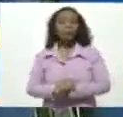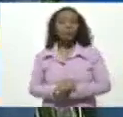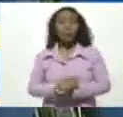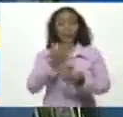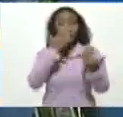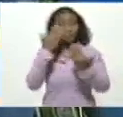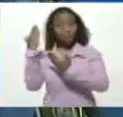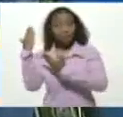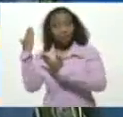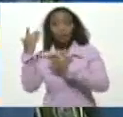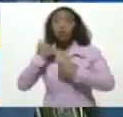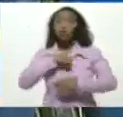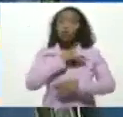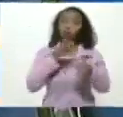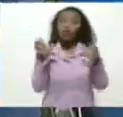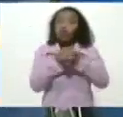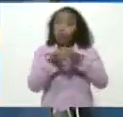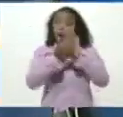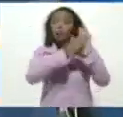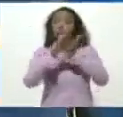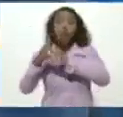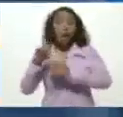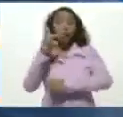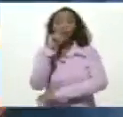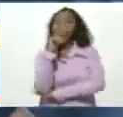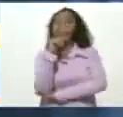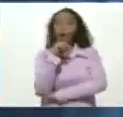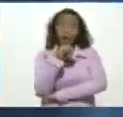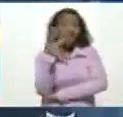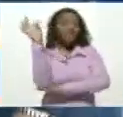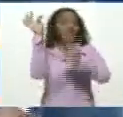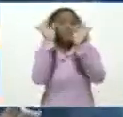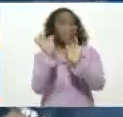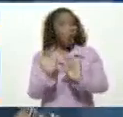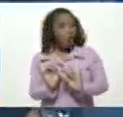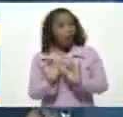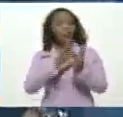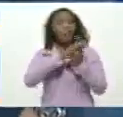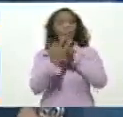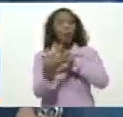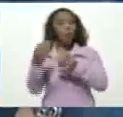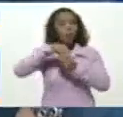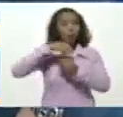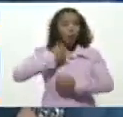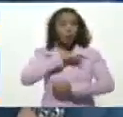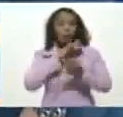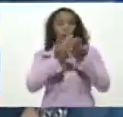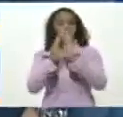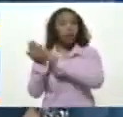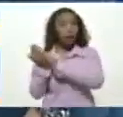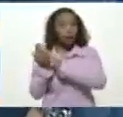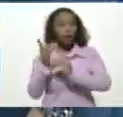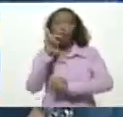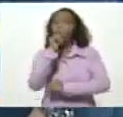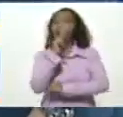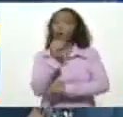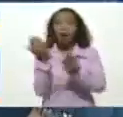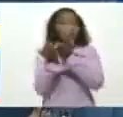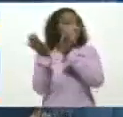pesar de todo, somos una comuna que no tenemos módulos barrio adentro en nuestras comunidades, no tenemos